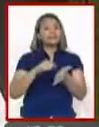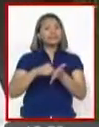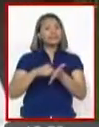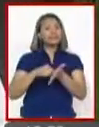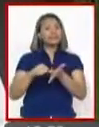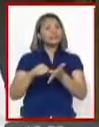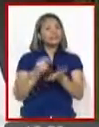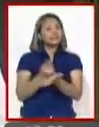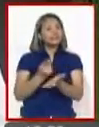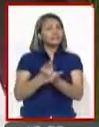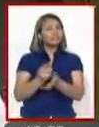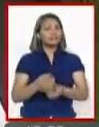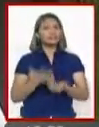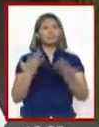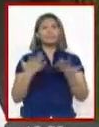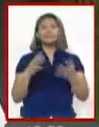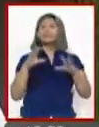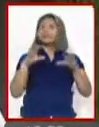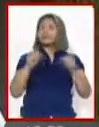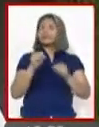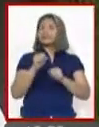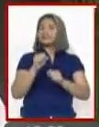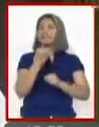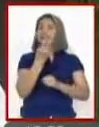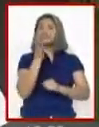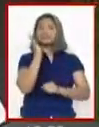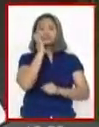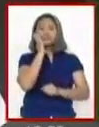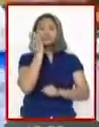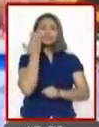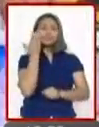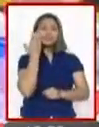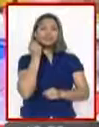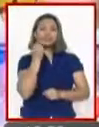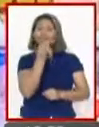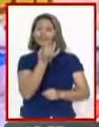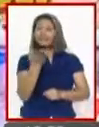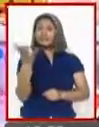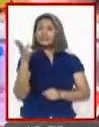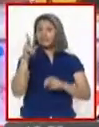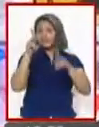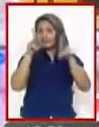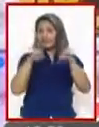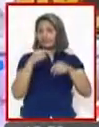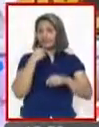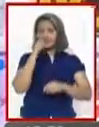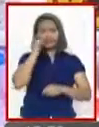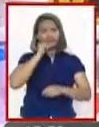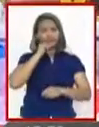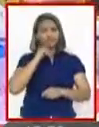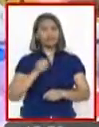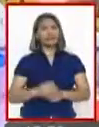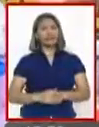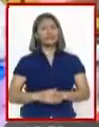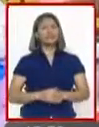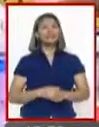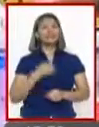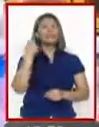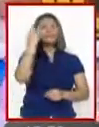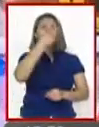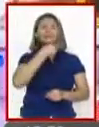cobra recibe amenazas. Hay que quitar la careta a ciertas personas. Creo que hay que quitarle la careta. Y esta señora creo que tiene una